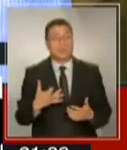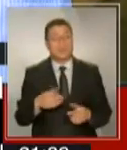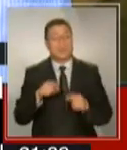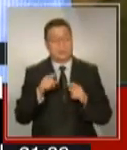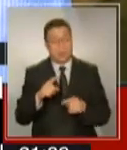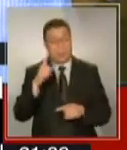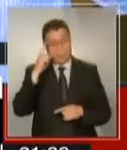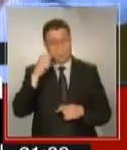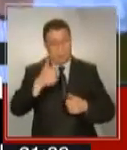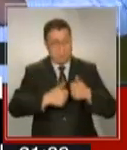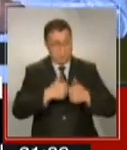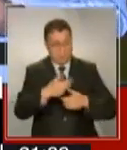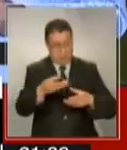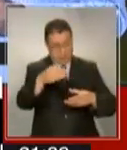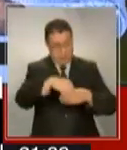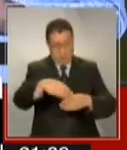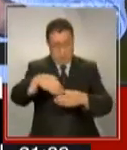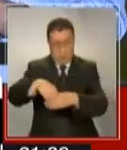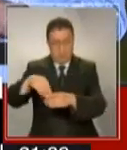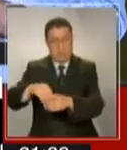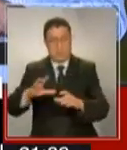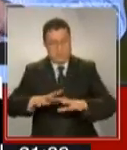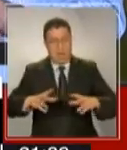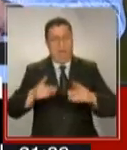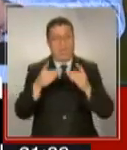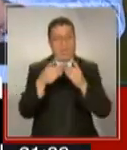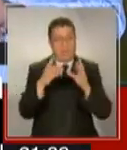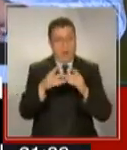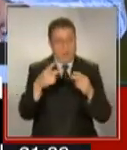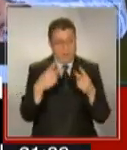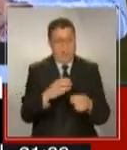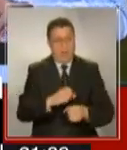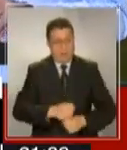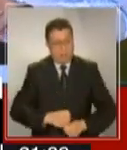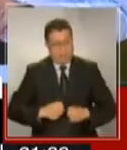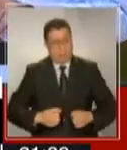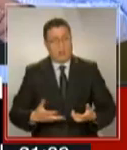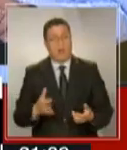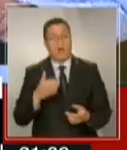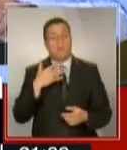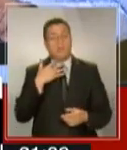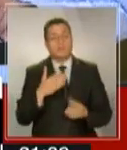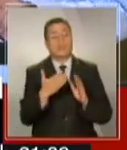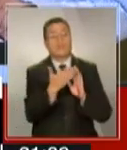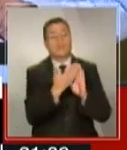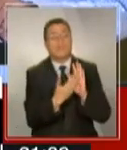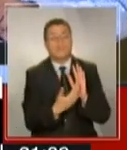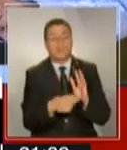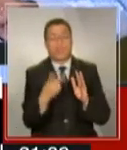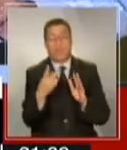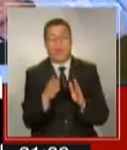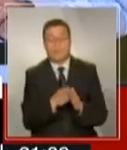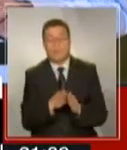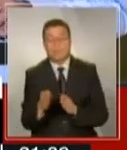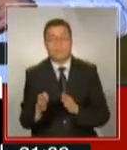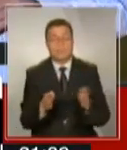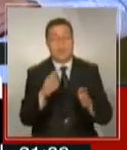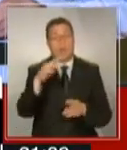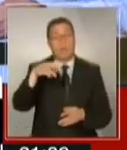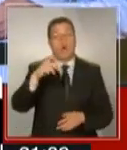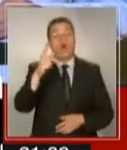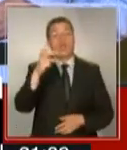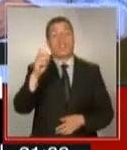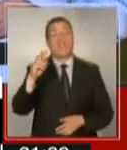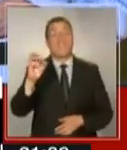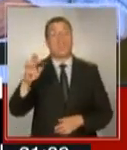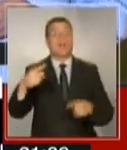partidos compitan internamente fortalece la democracia interna? ¿Por qué iba a quebrar un partido que compitieran en dos listas Monquever, por ejemplo, contra